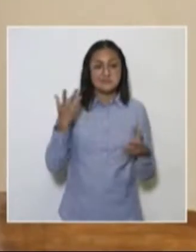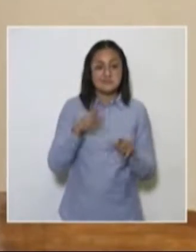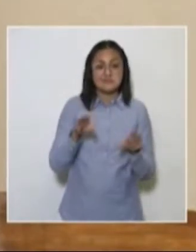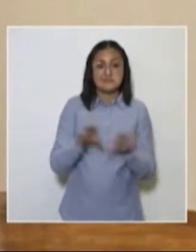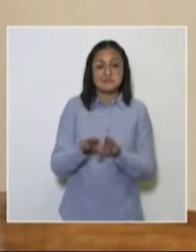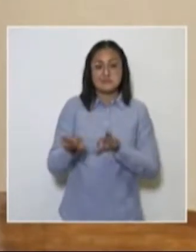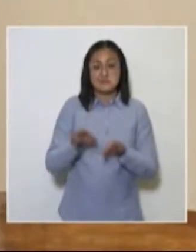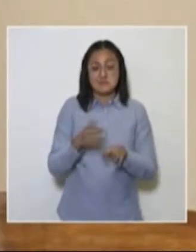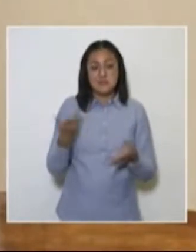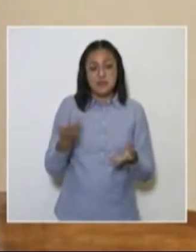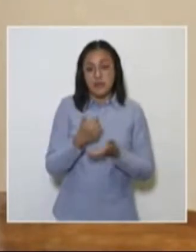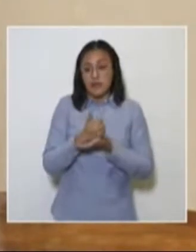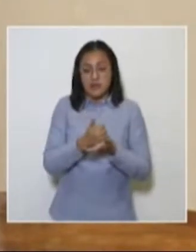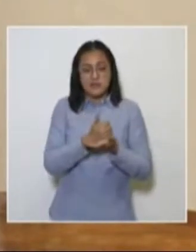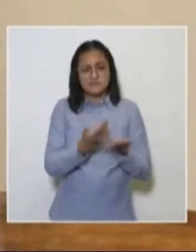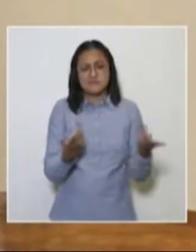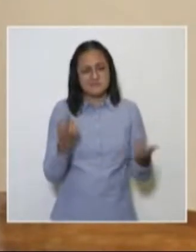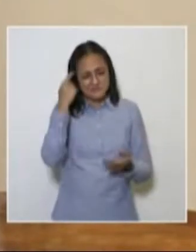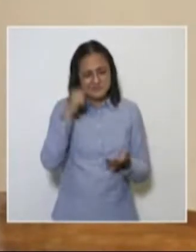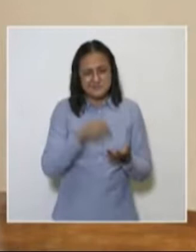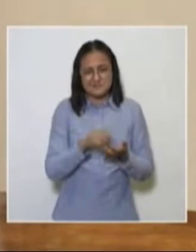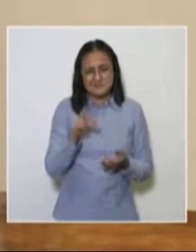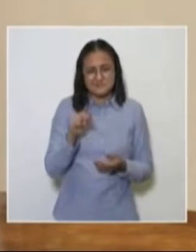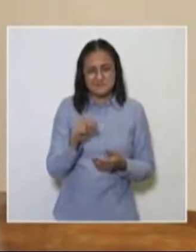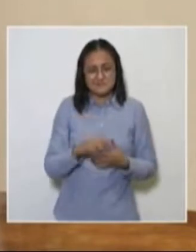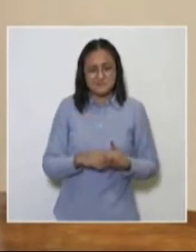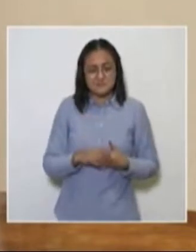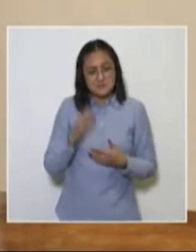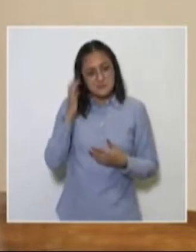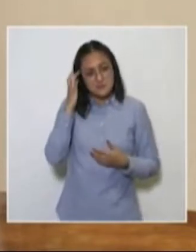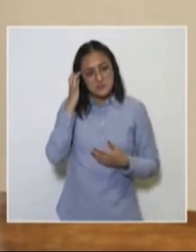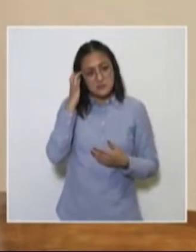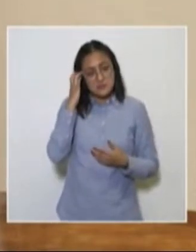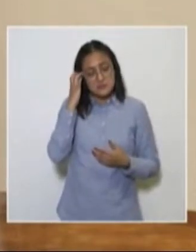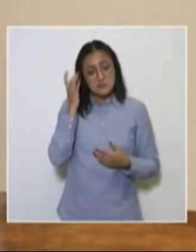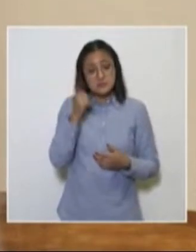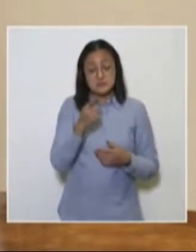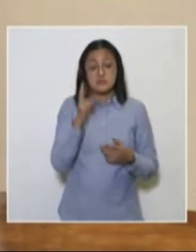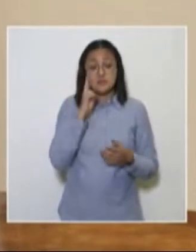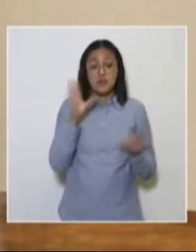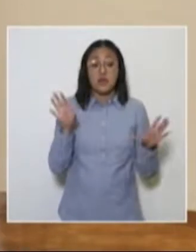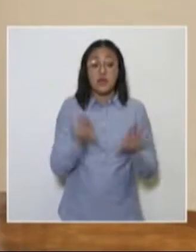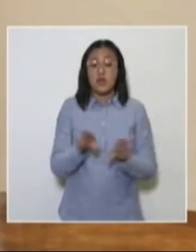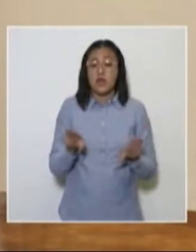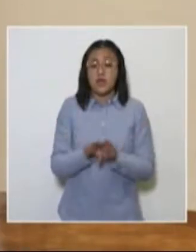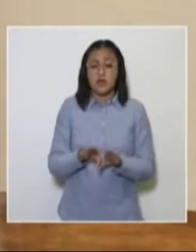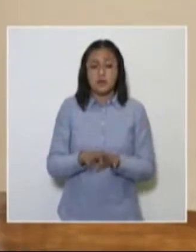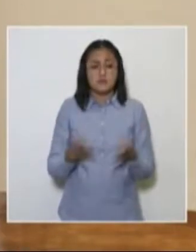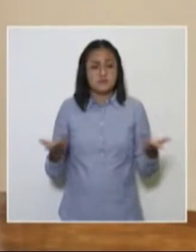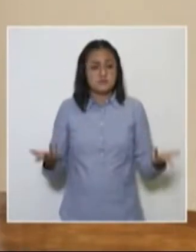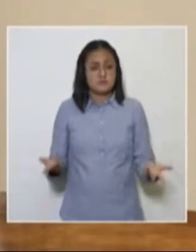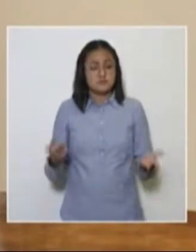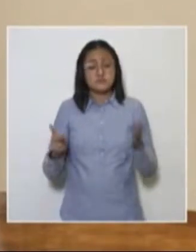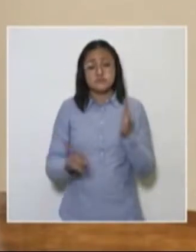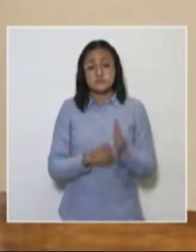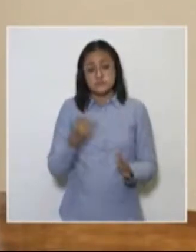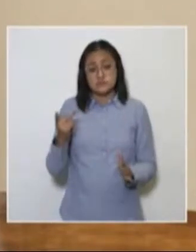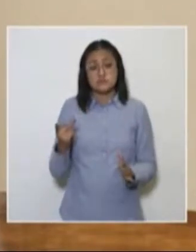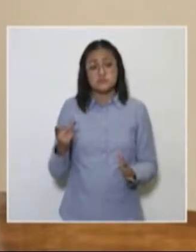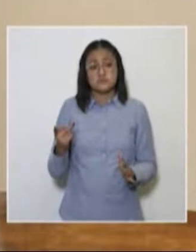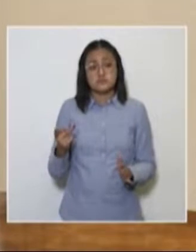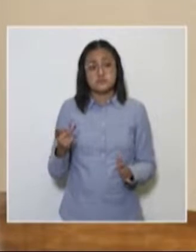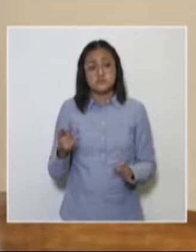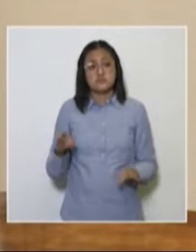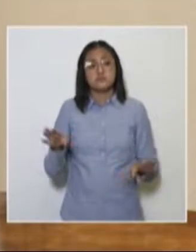a alguien, ¿eh? La verdad lo digo. Lo veo él haciendo una especie, otra vez, bajo el